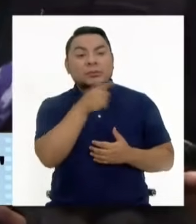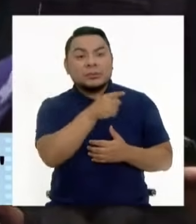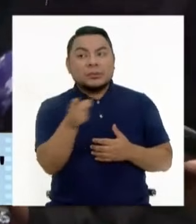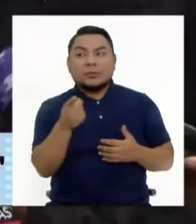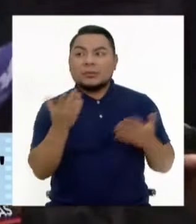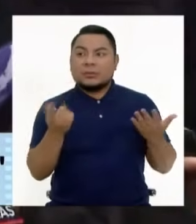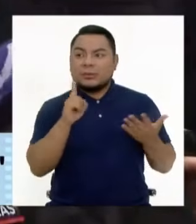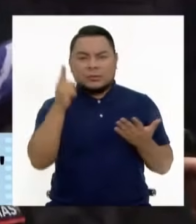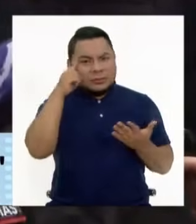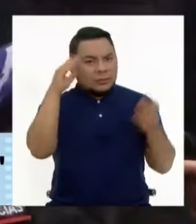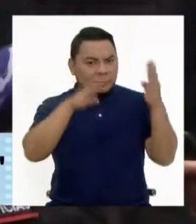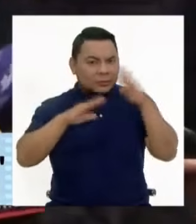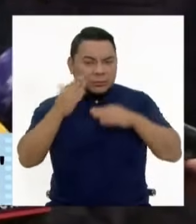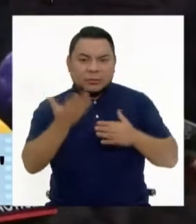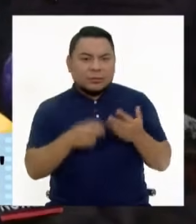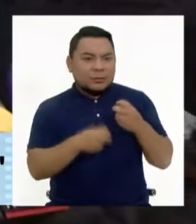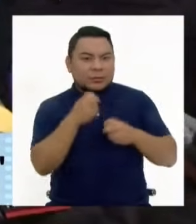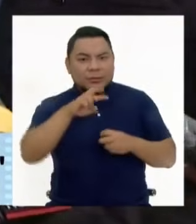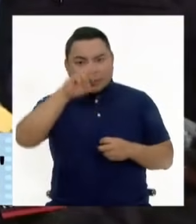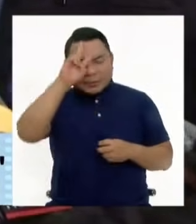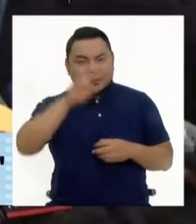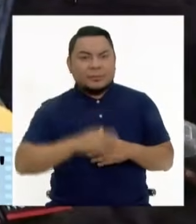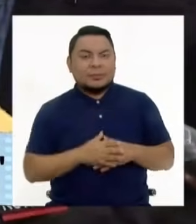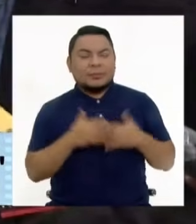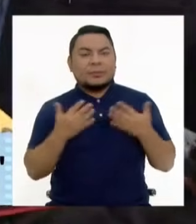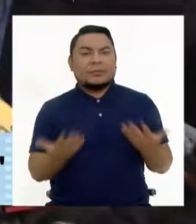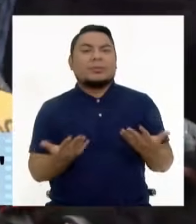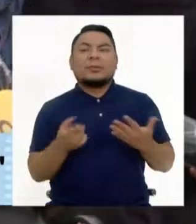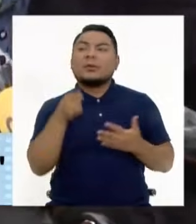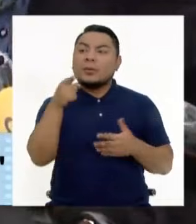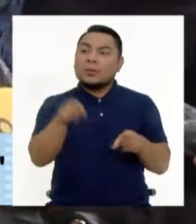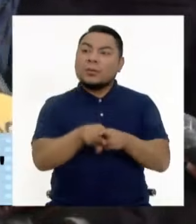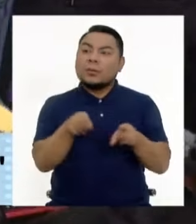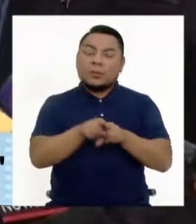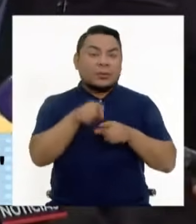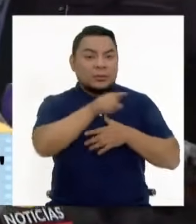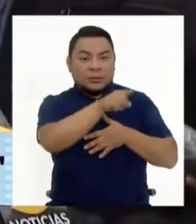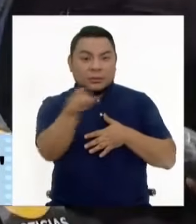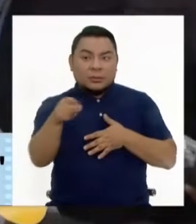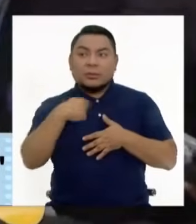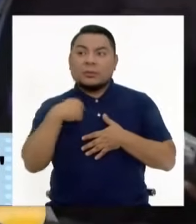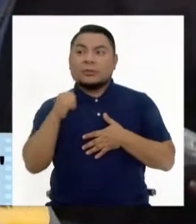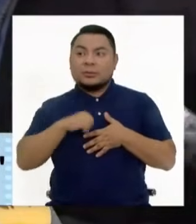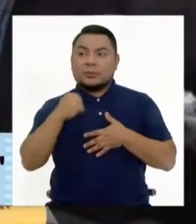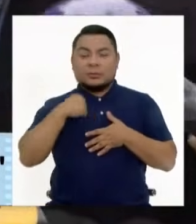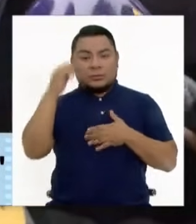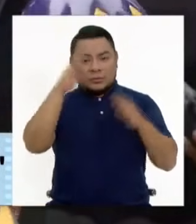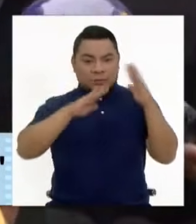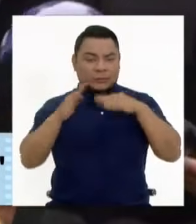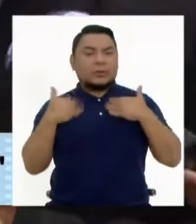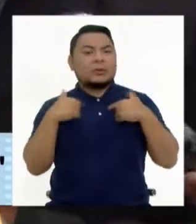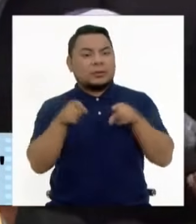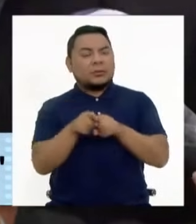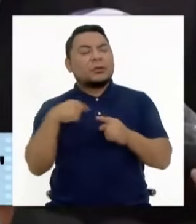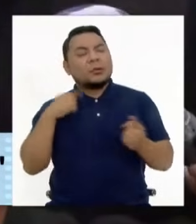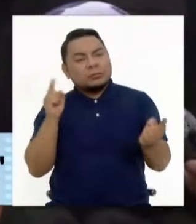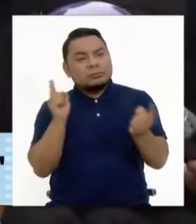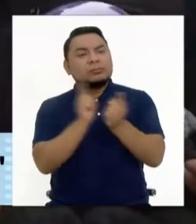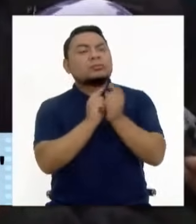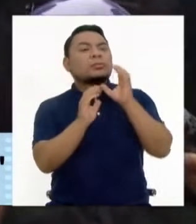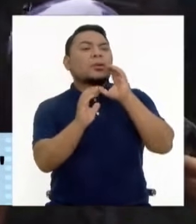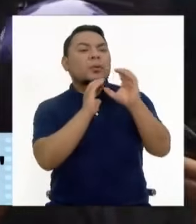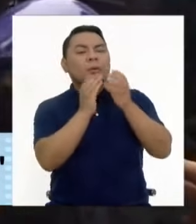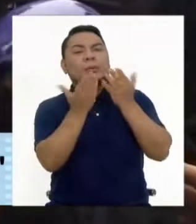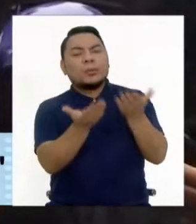de ustedes no está preocupado por los problemas del Perú. Igual que ustedes, sí estoy preocupado por los problemas del Perú. Y las